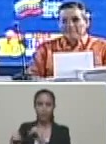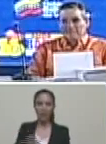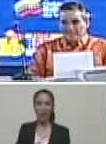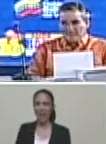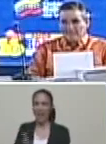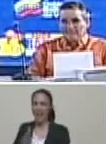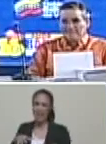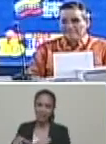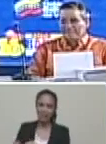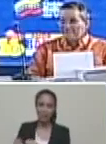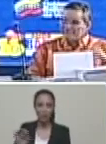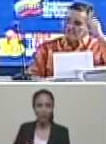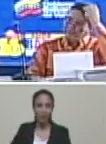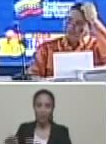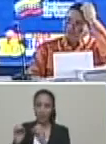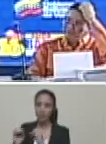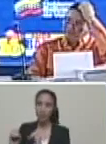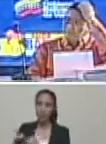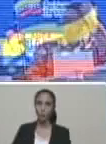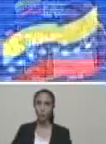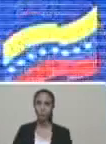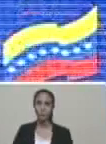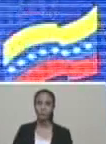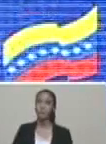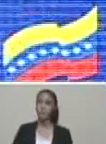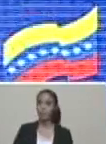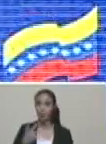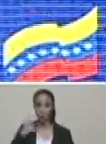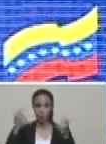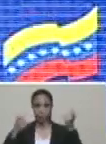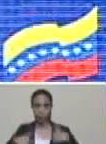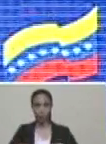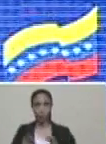fuerza, nada. Nos plantamos.